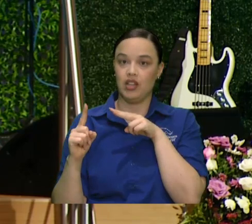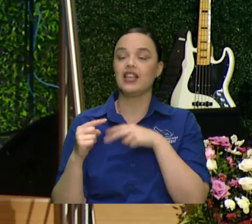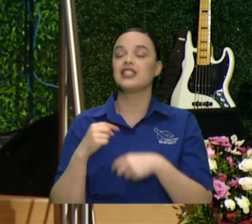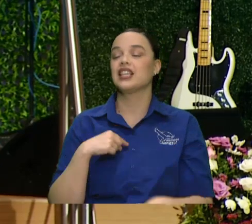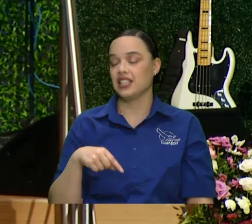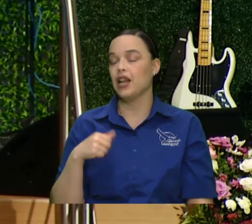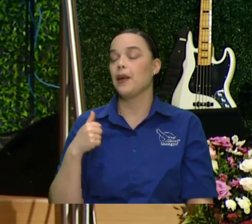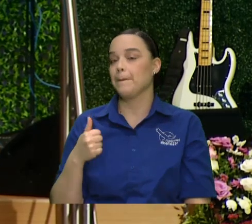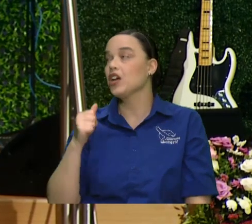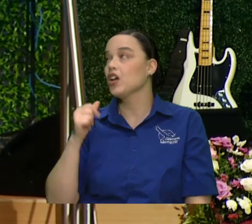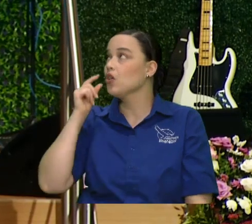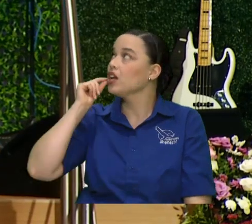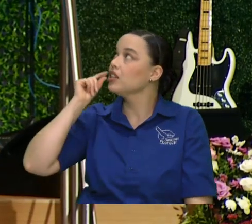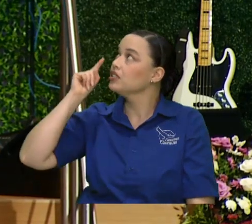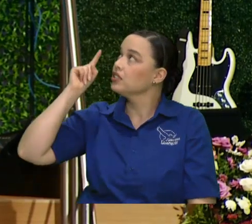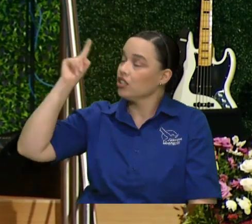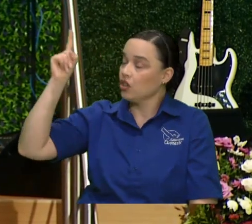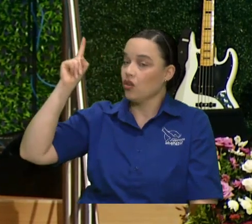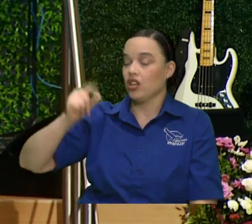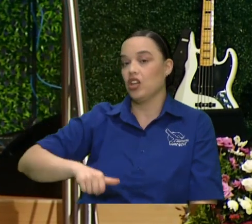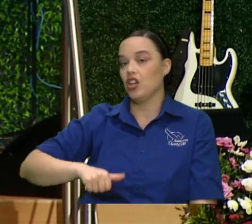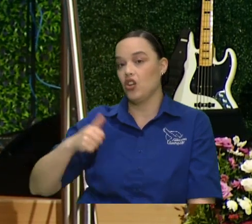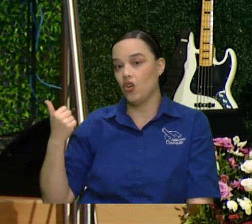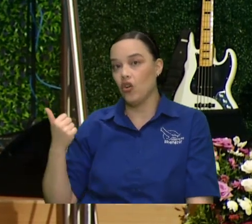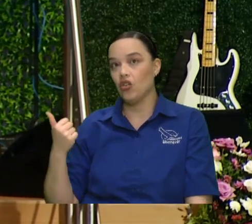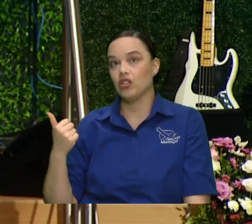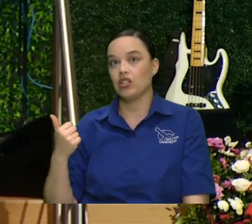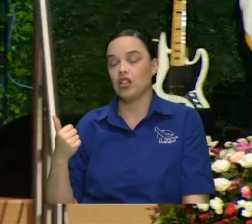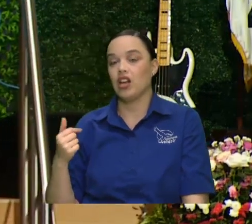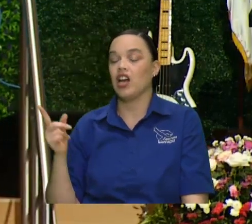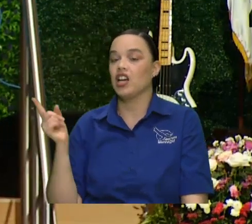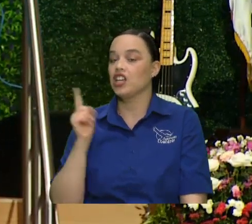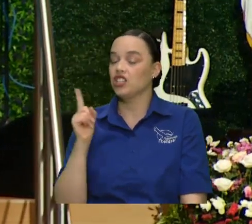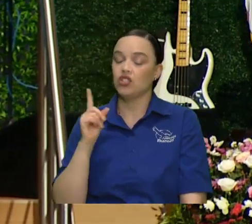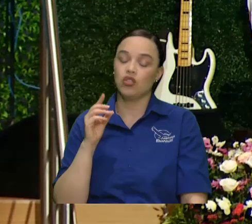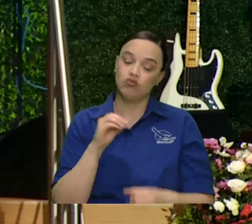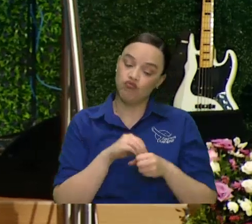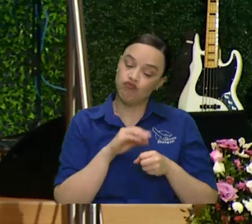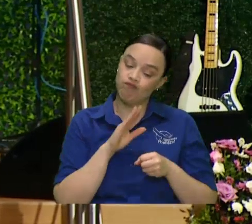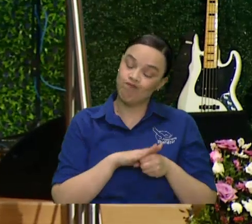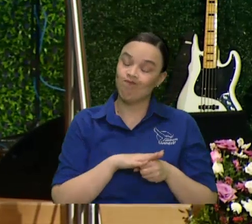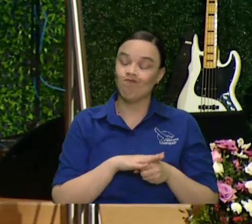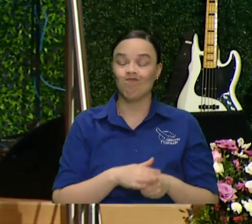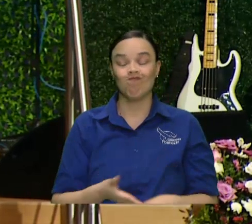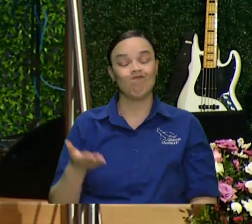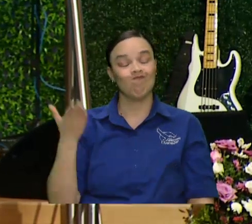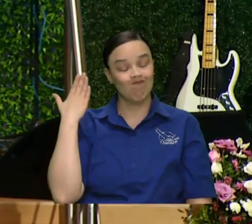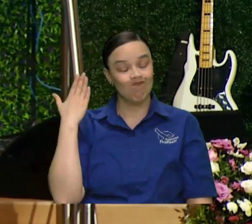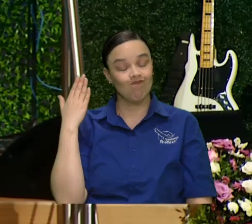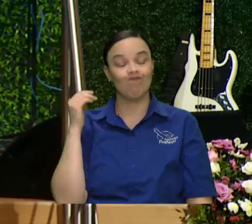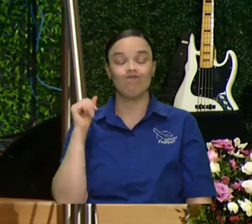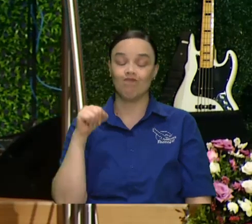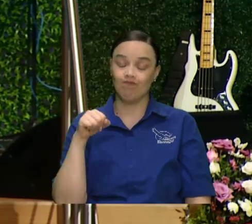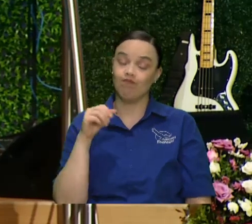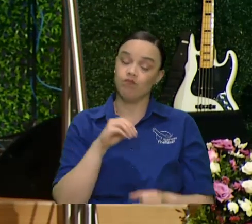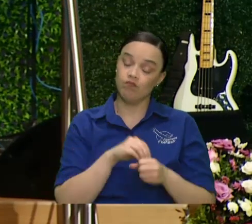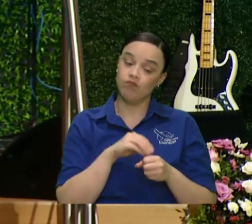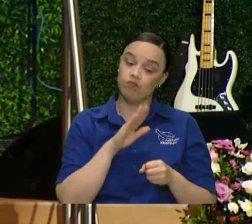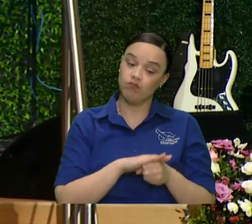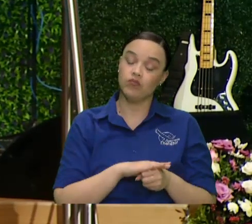señor y otra no tener secretos del pasado porque si hay secretos del pasado créame